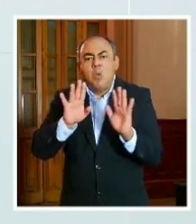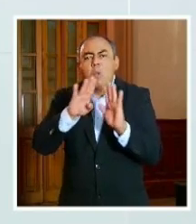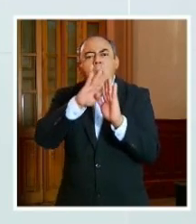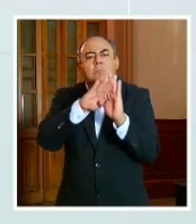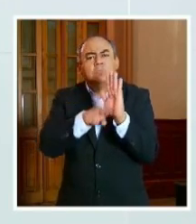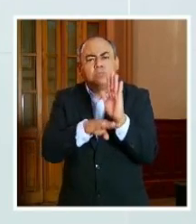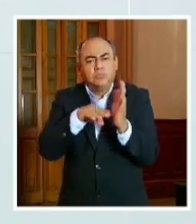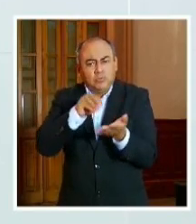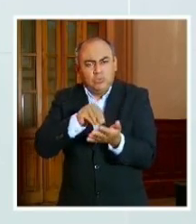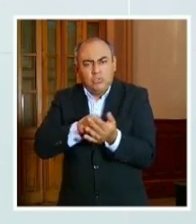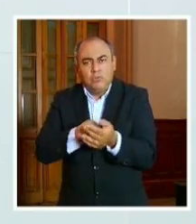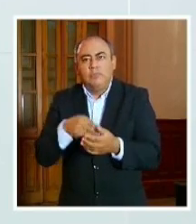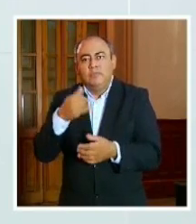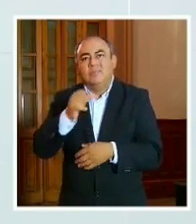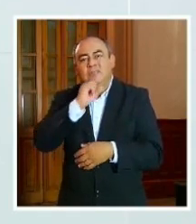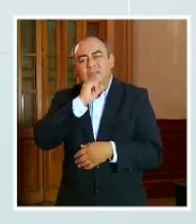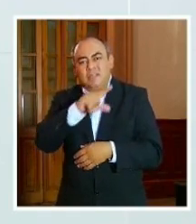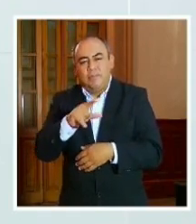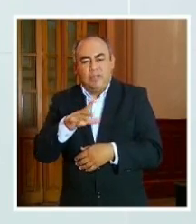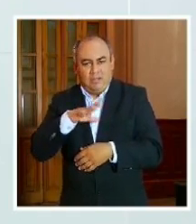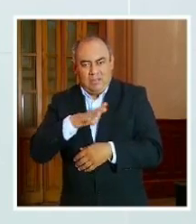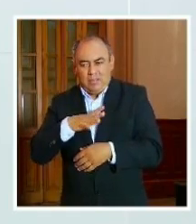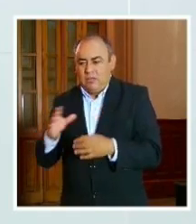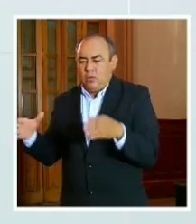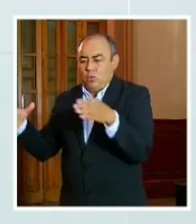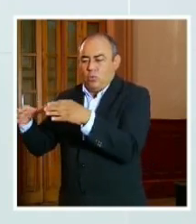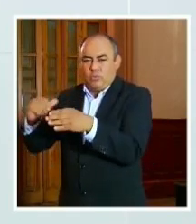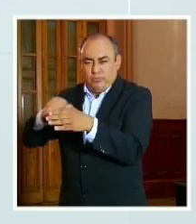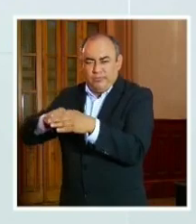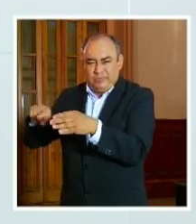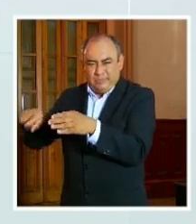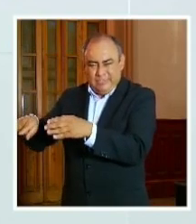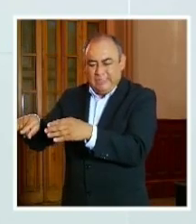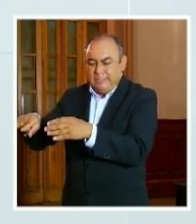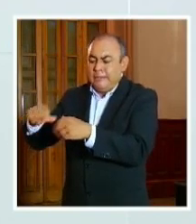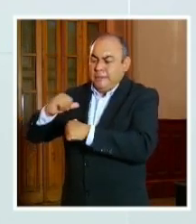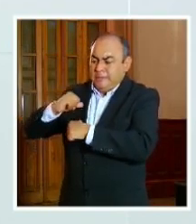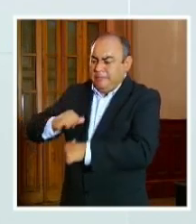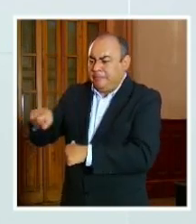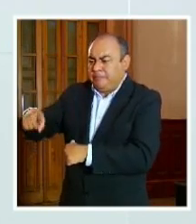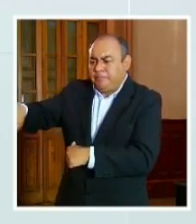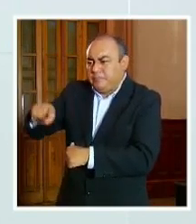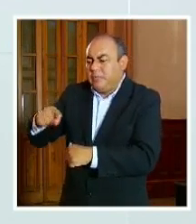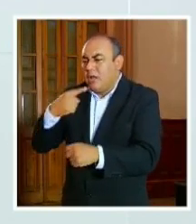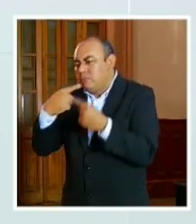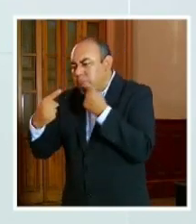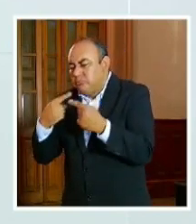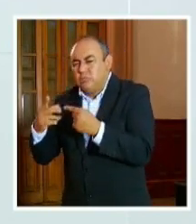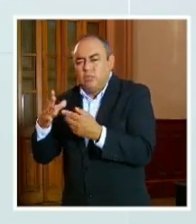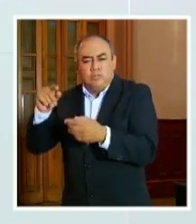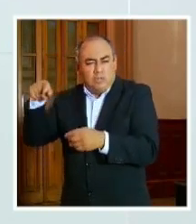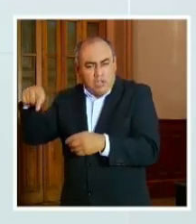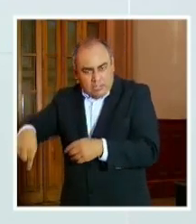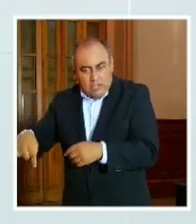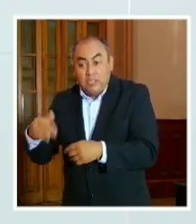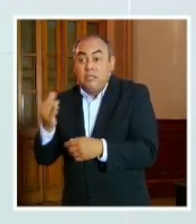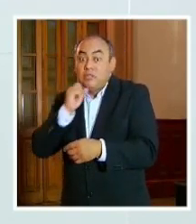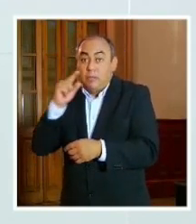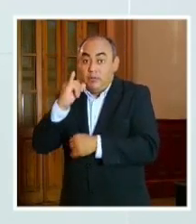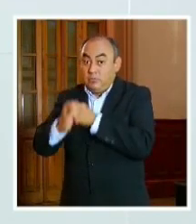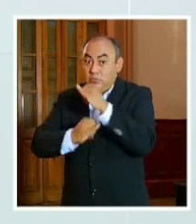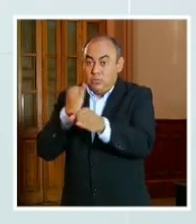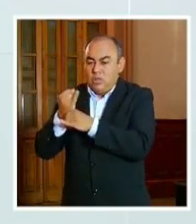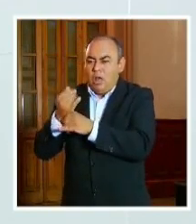por supuesto que hay una recomendación del grupo de expertos, tanto locales como internacionales, para